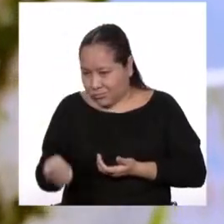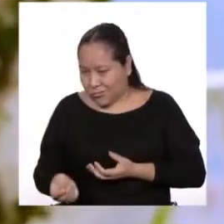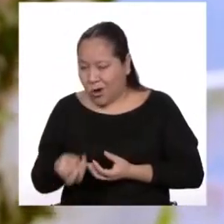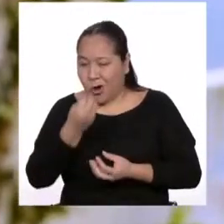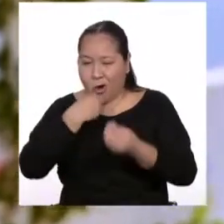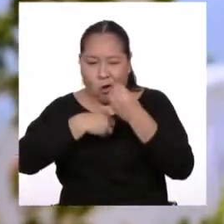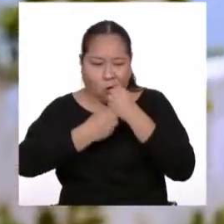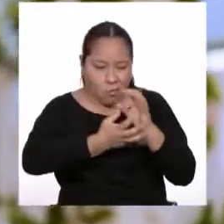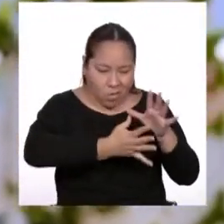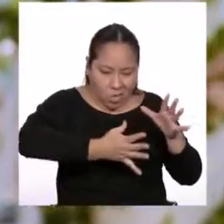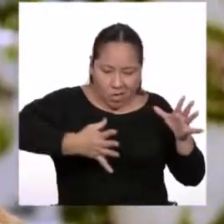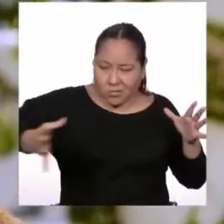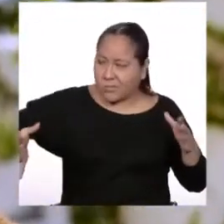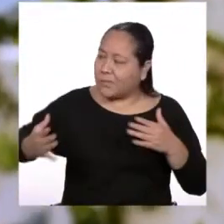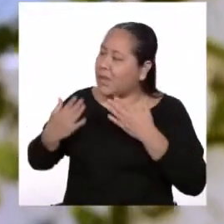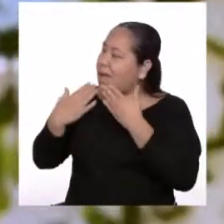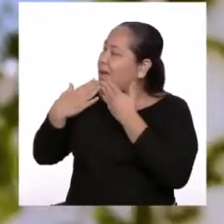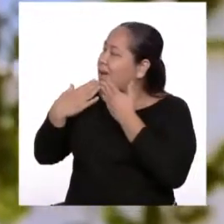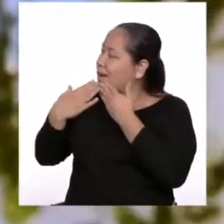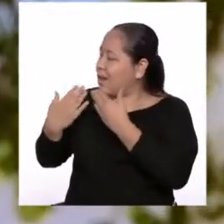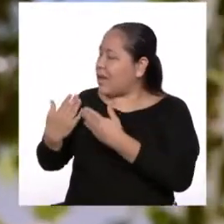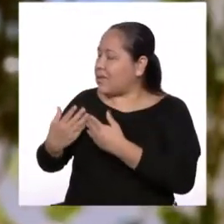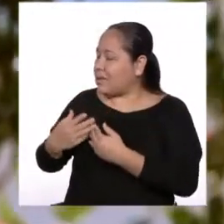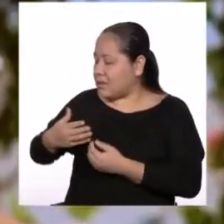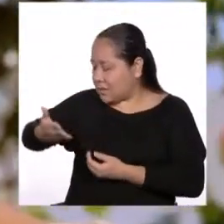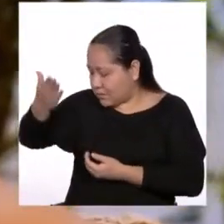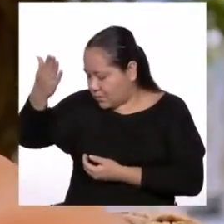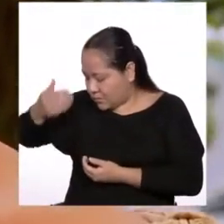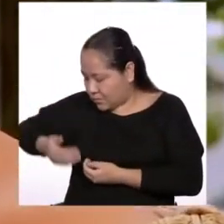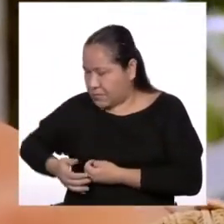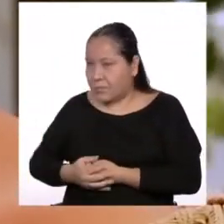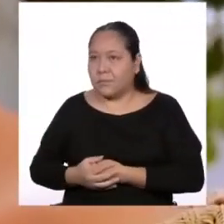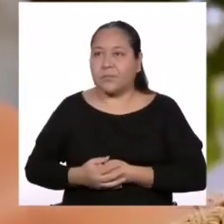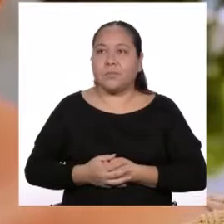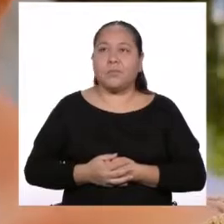banquete. Gracias, Su Majestad.